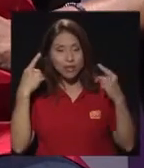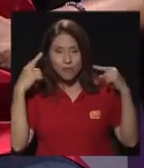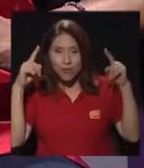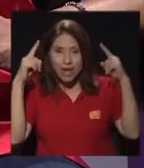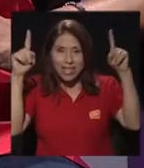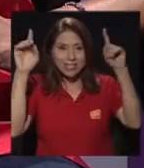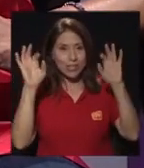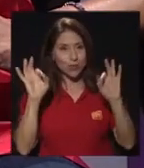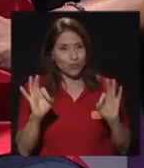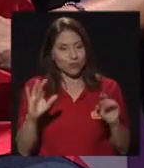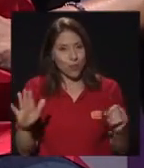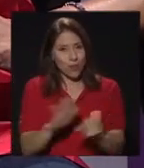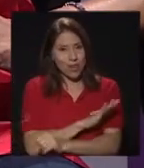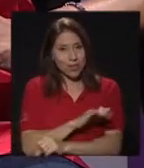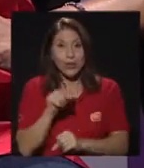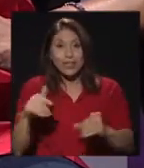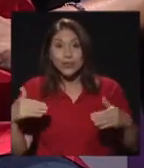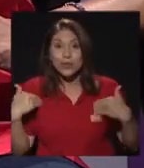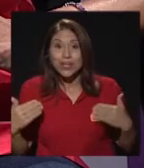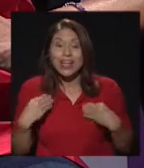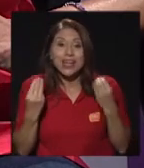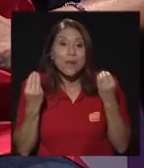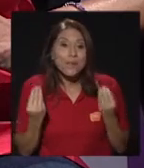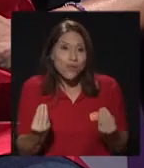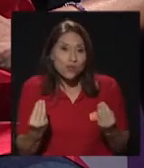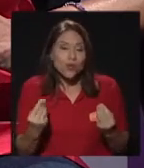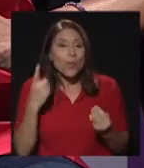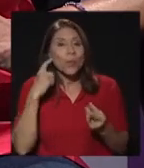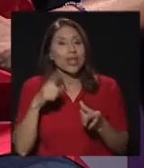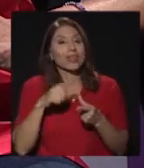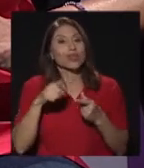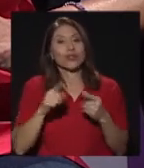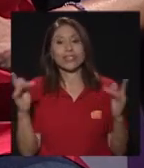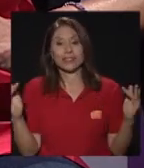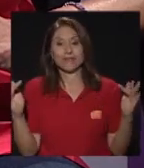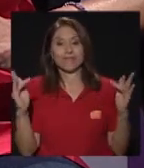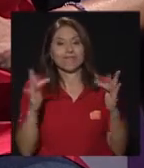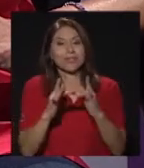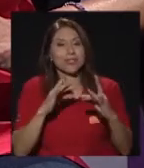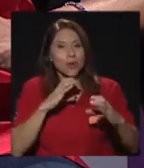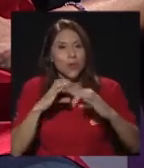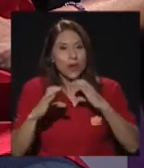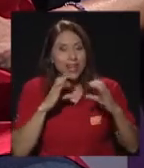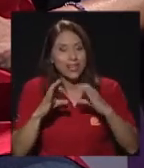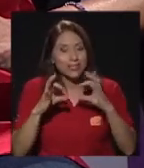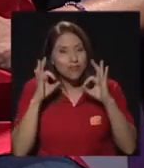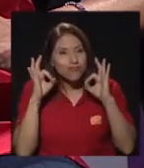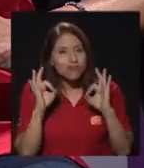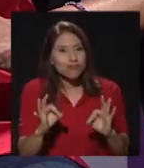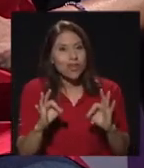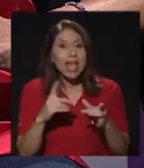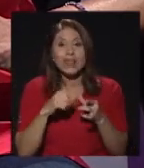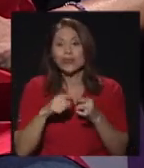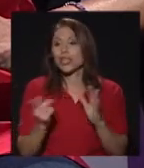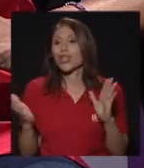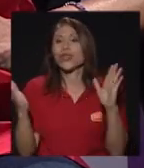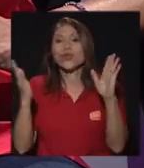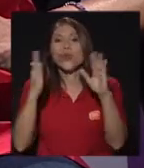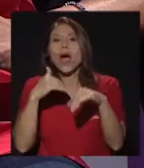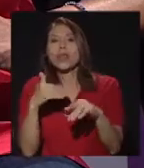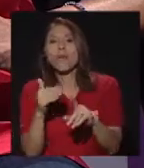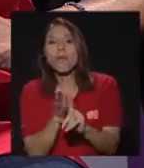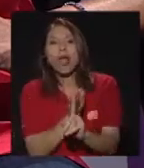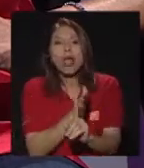Eso nos alegra mucho porque la ruta es directa y eso elimina las extorsiones, por ejemplo, que te